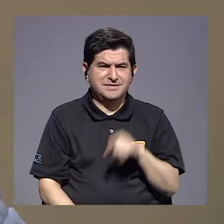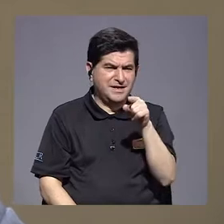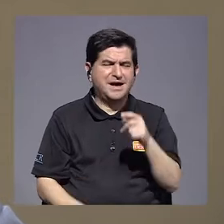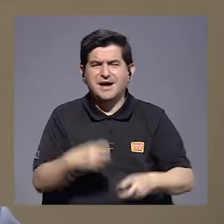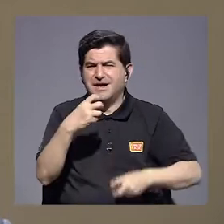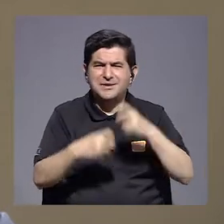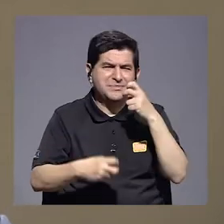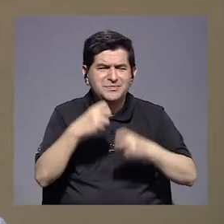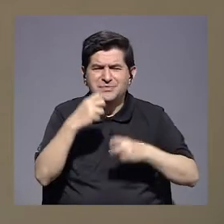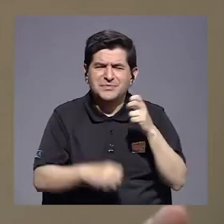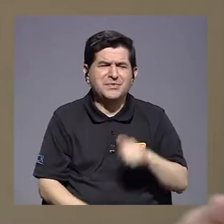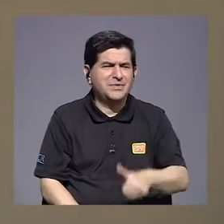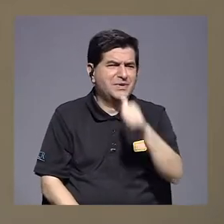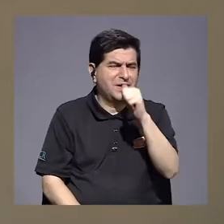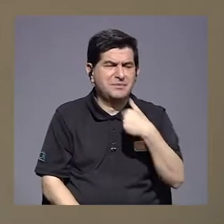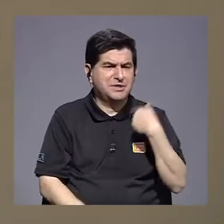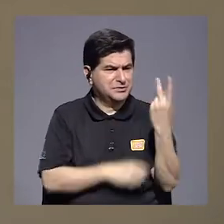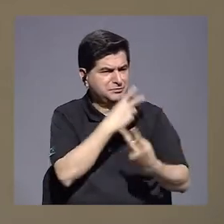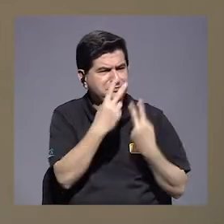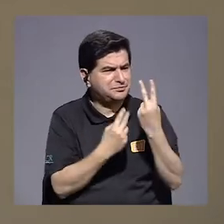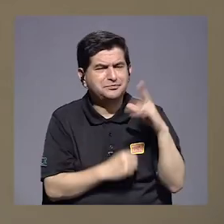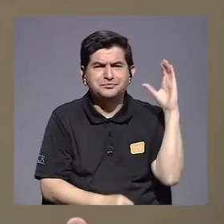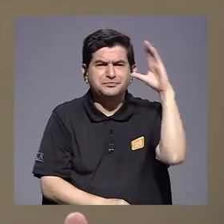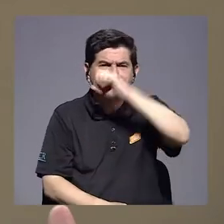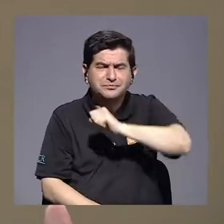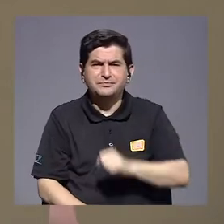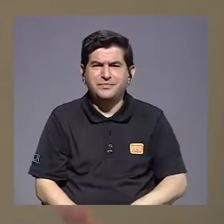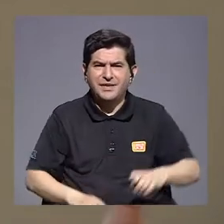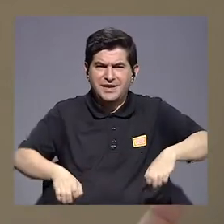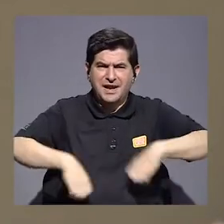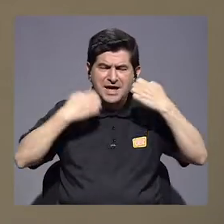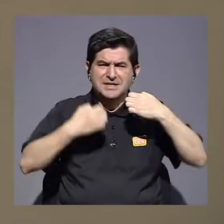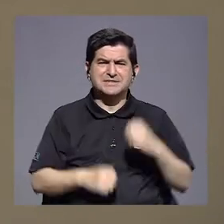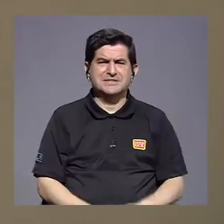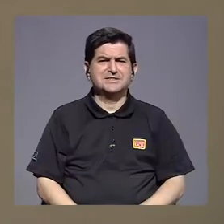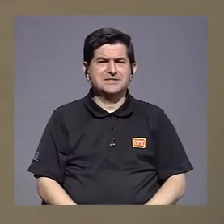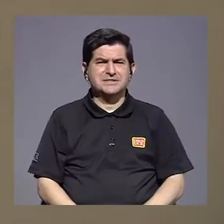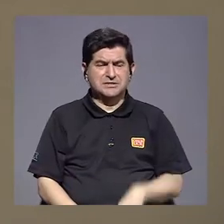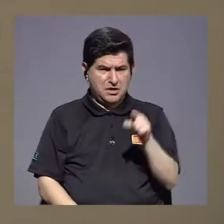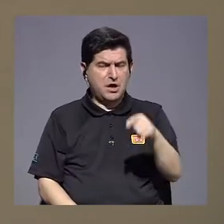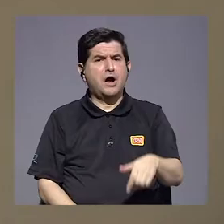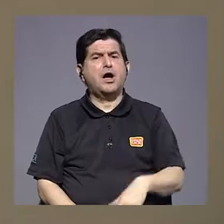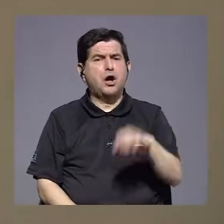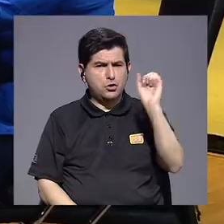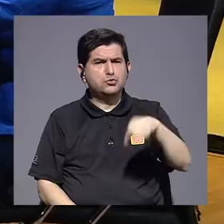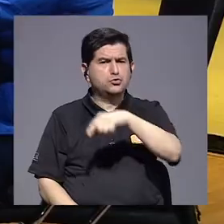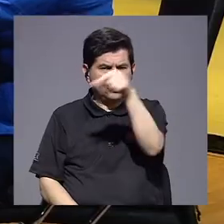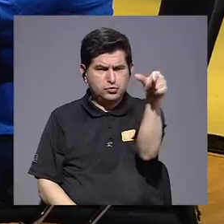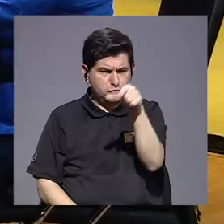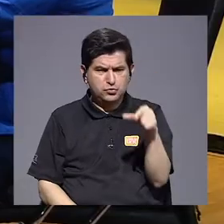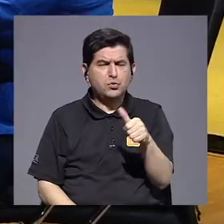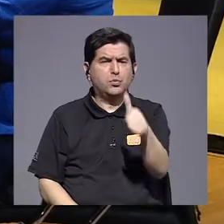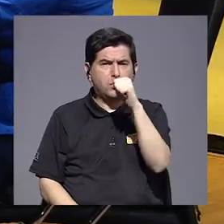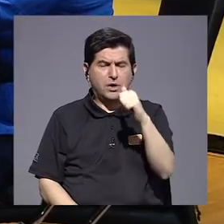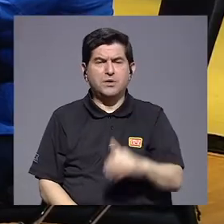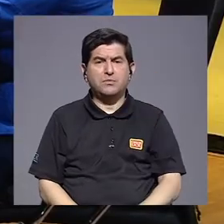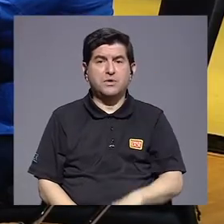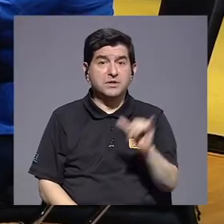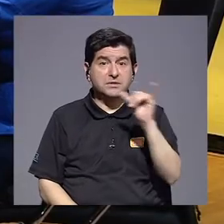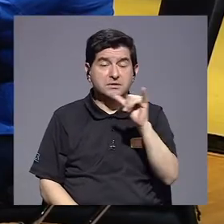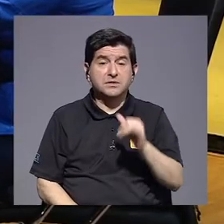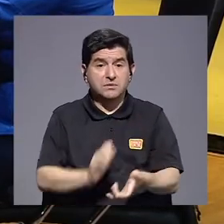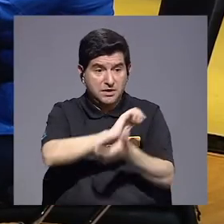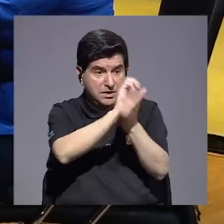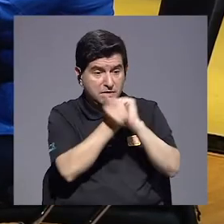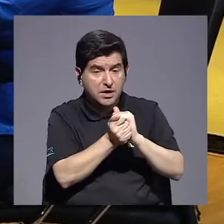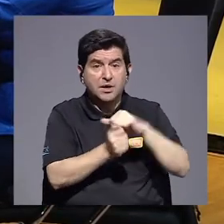experimenta problemas de agua, aunque uno cuando visita se da cuenta que existe una gran potencia potable en ríos. Y hay un salto también